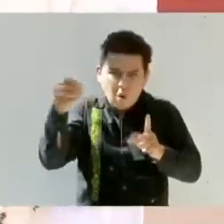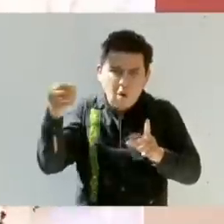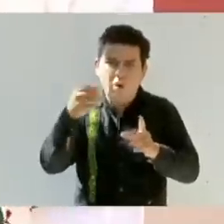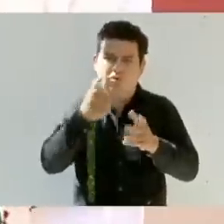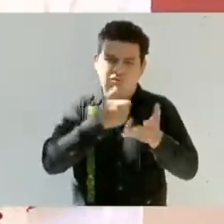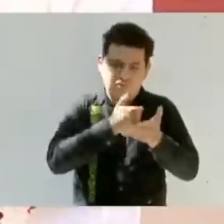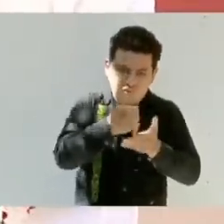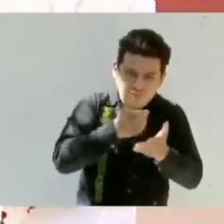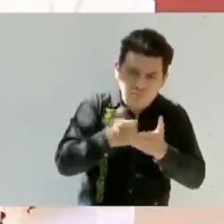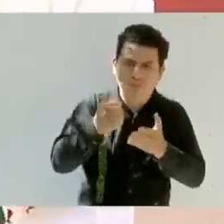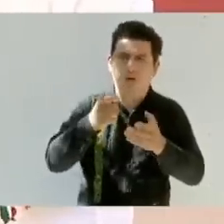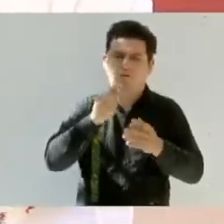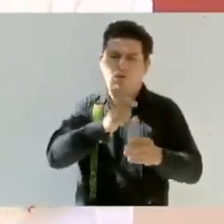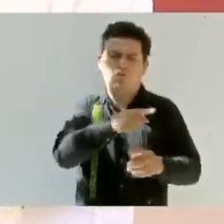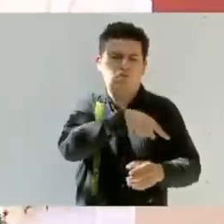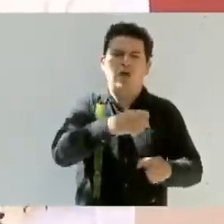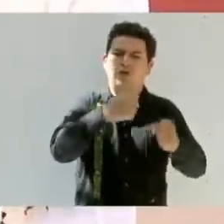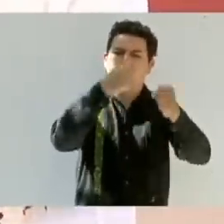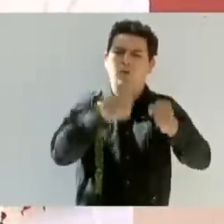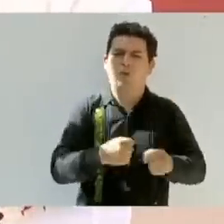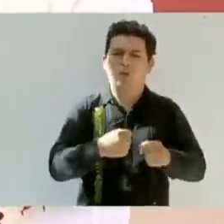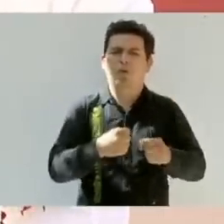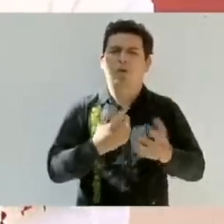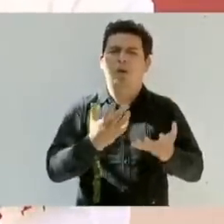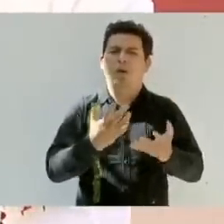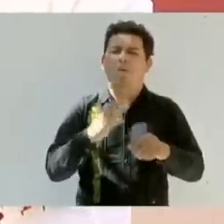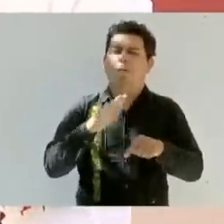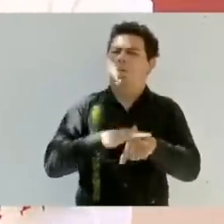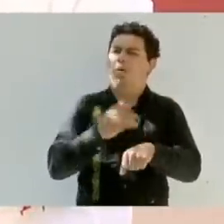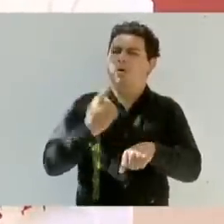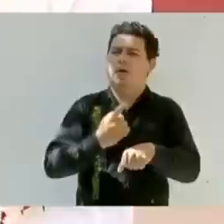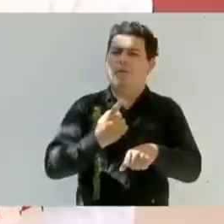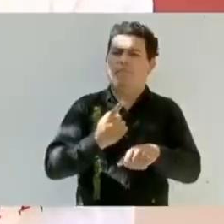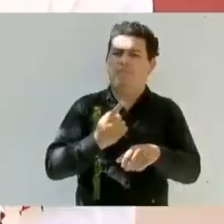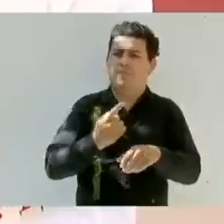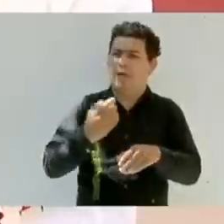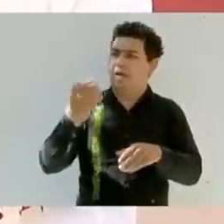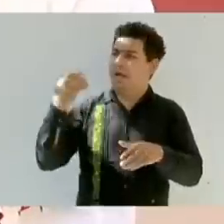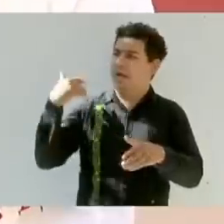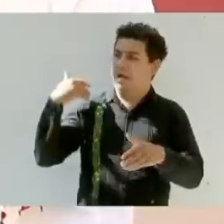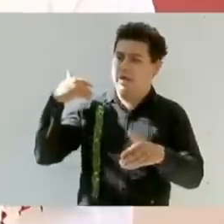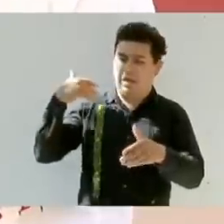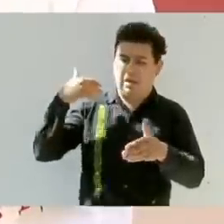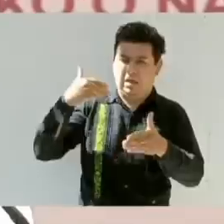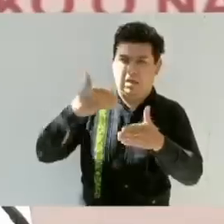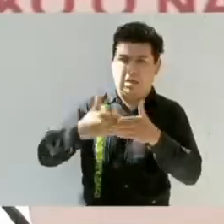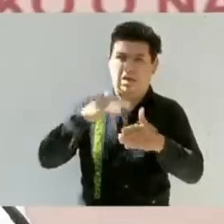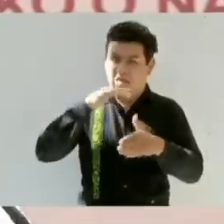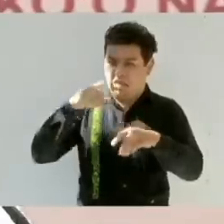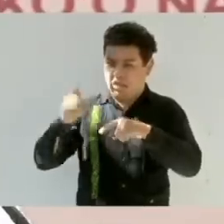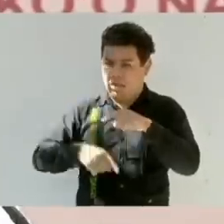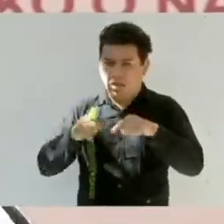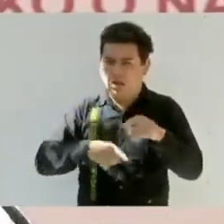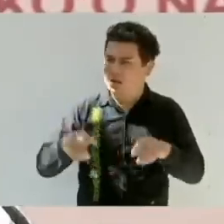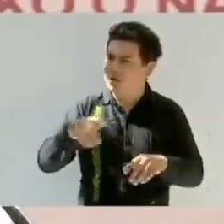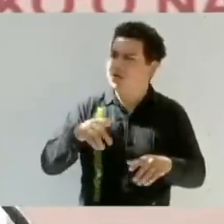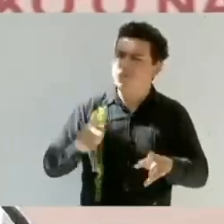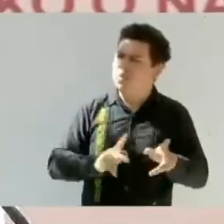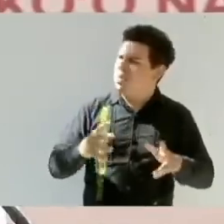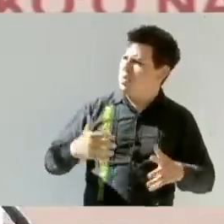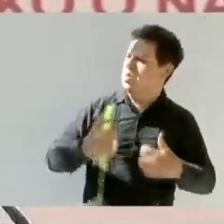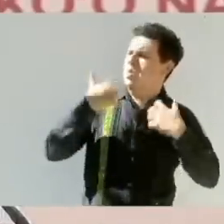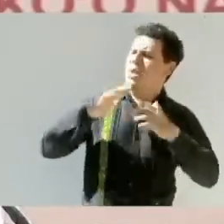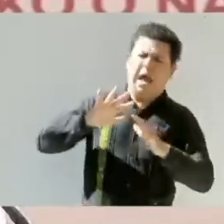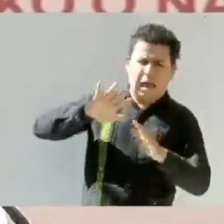su convicción del daño que hace la corrupción a los pueblos, el daño